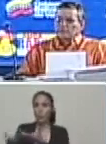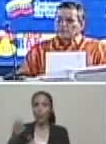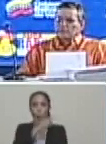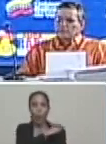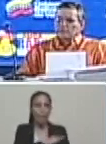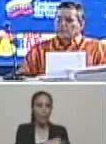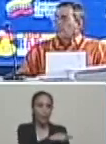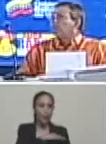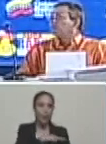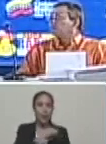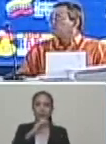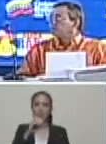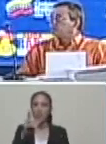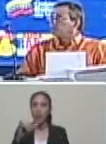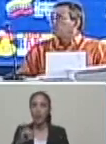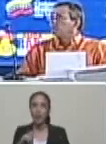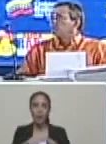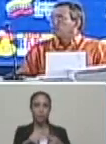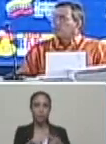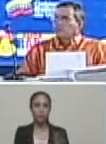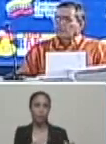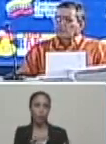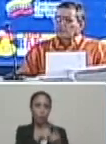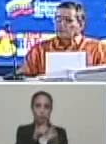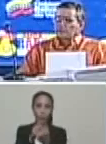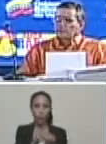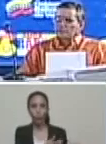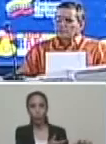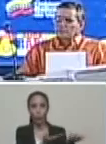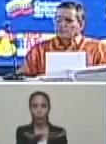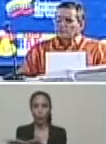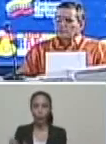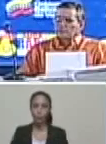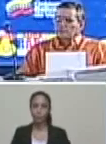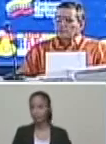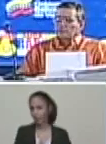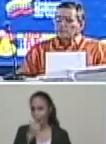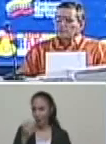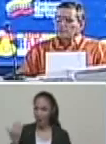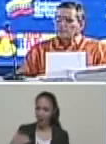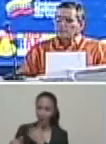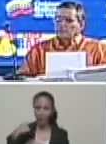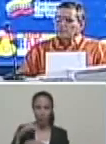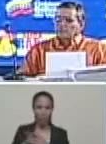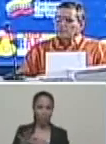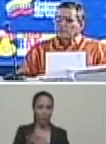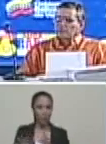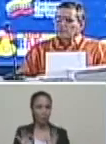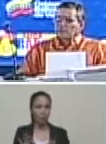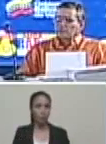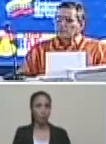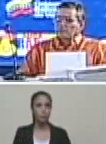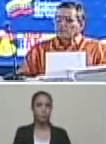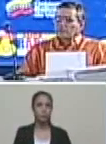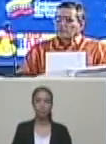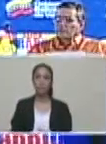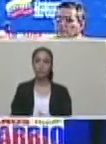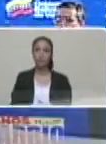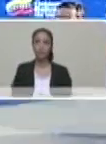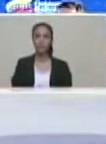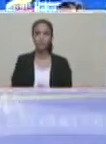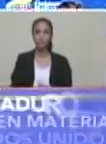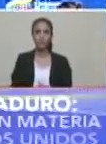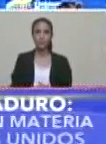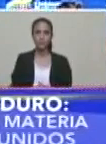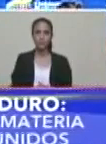a CDI, a consultorios. Como eso viene funcionando muy bien, bueno, a mí me solicitaron